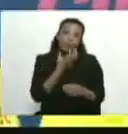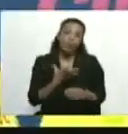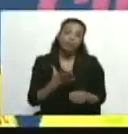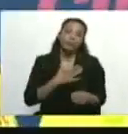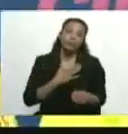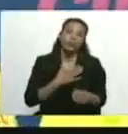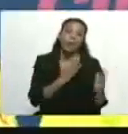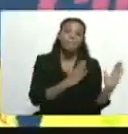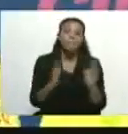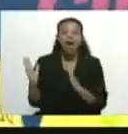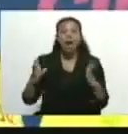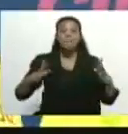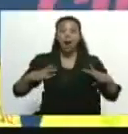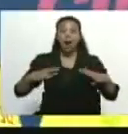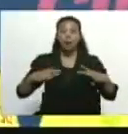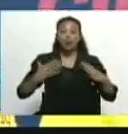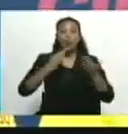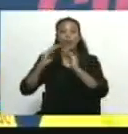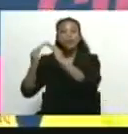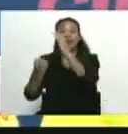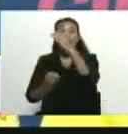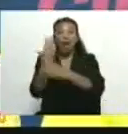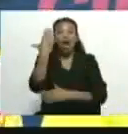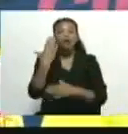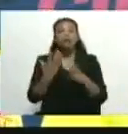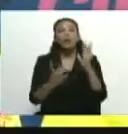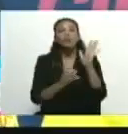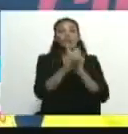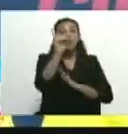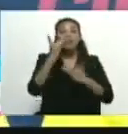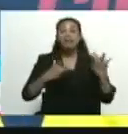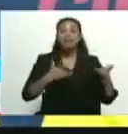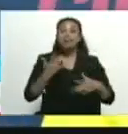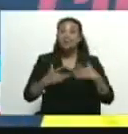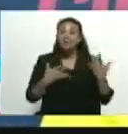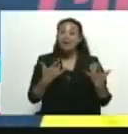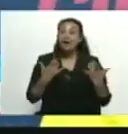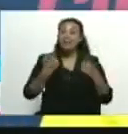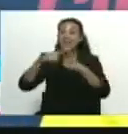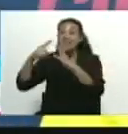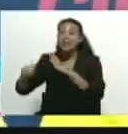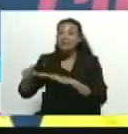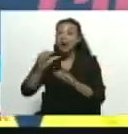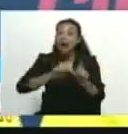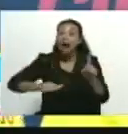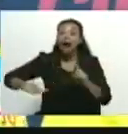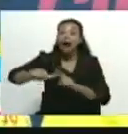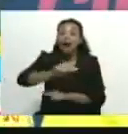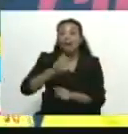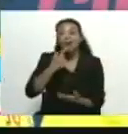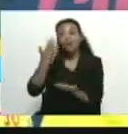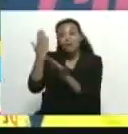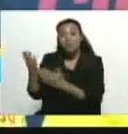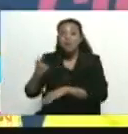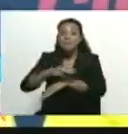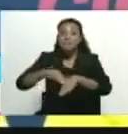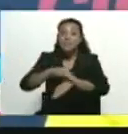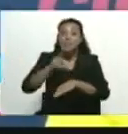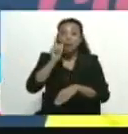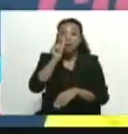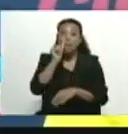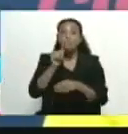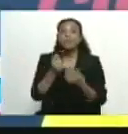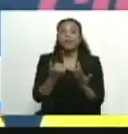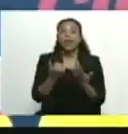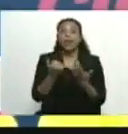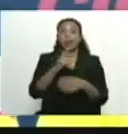este plan vacacional comunitario, pues nosotros desarrollamos diferentes actividades en las distintas áreas que mencionaba nuestro ministro Melvin Maldonado